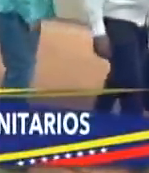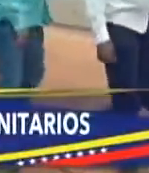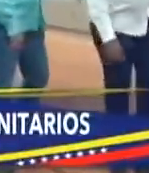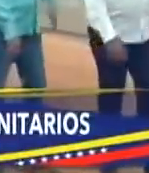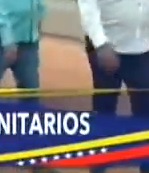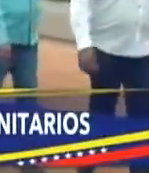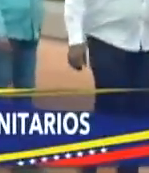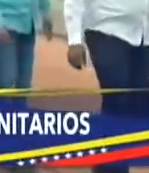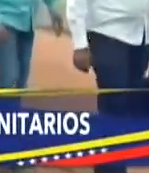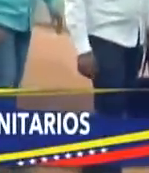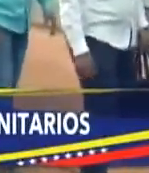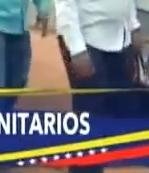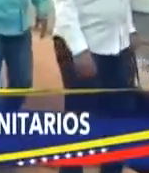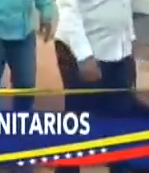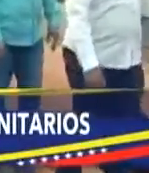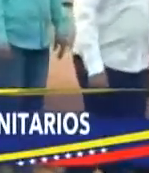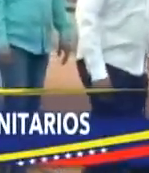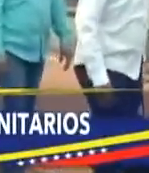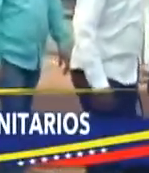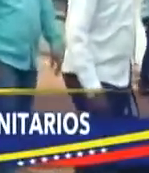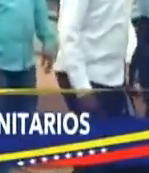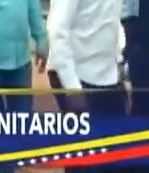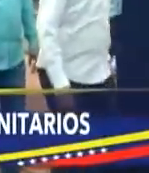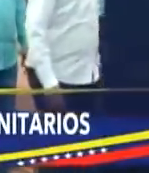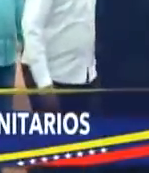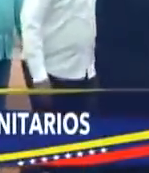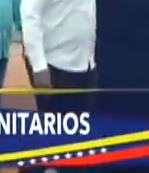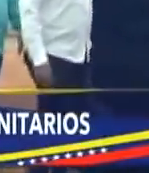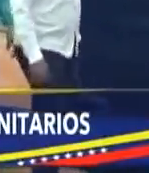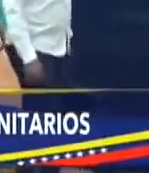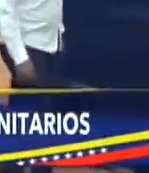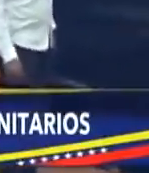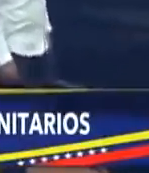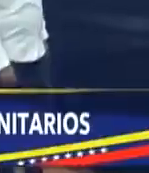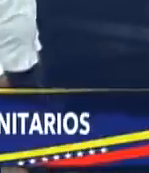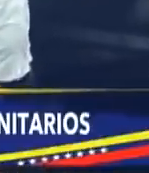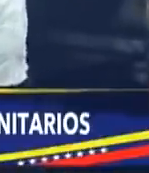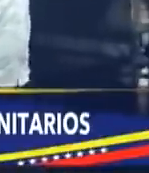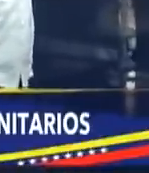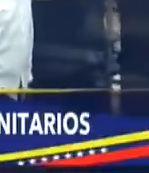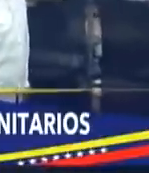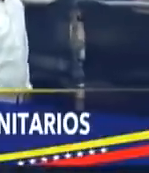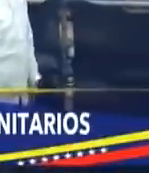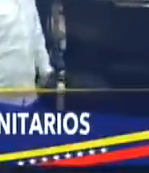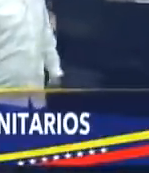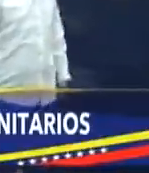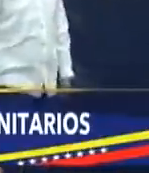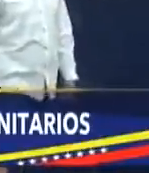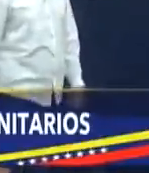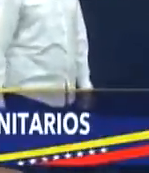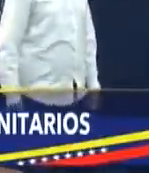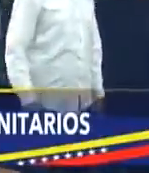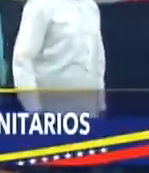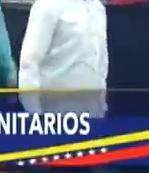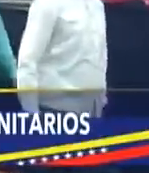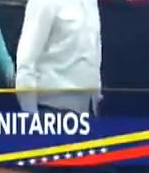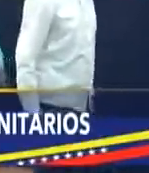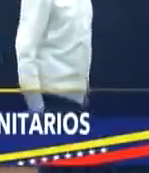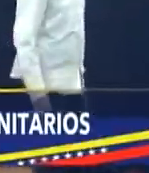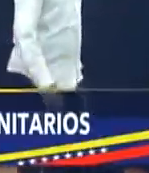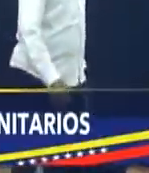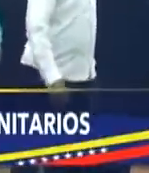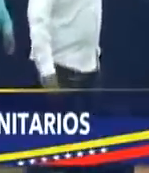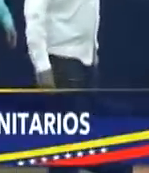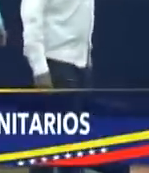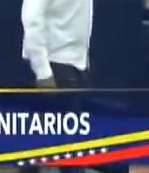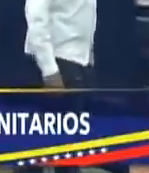sido los acompañantes del gabinete ejecutivo que se han dado cita también acá en el estadio Jorge Luis